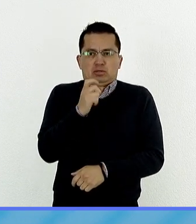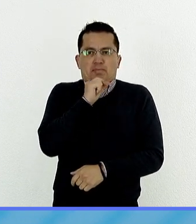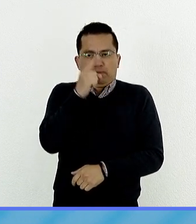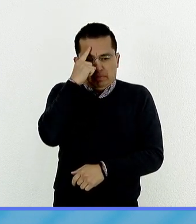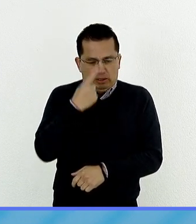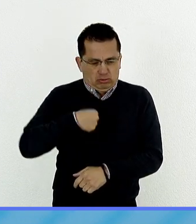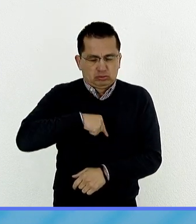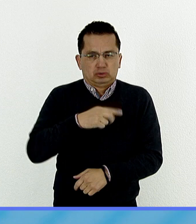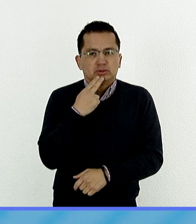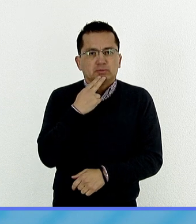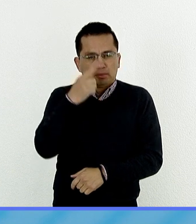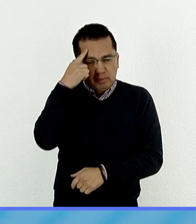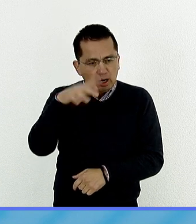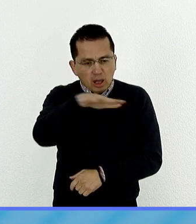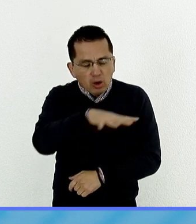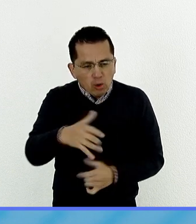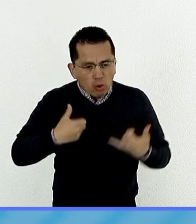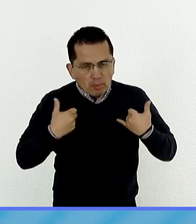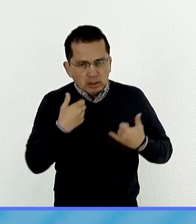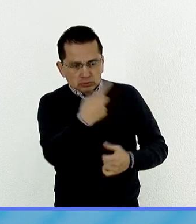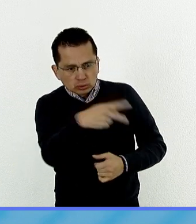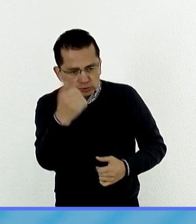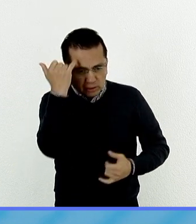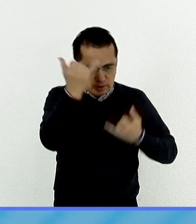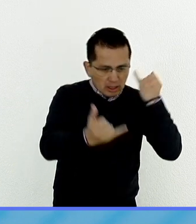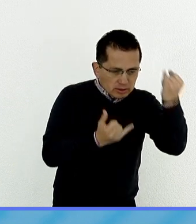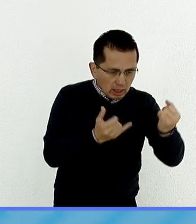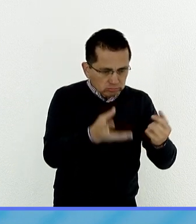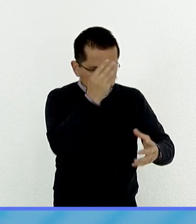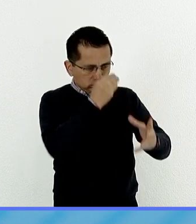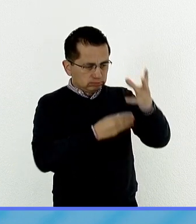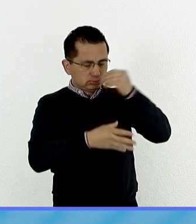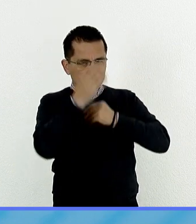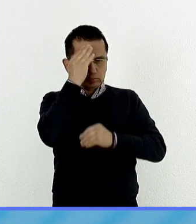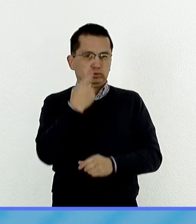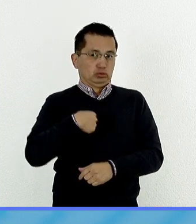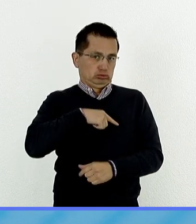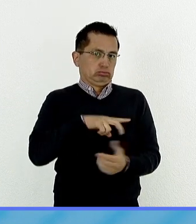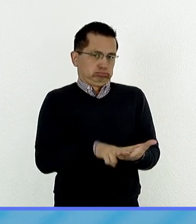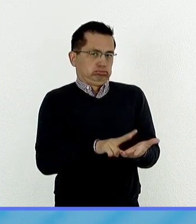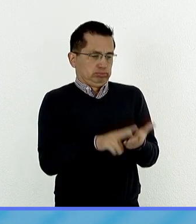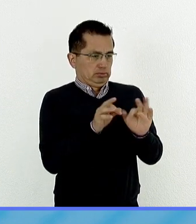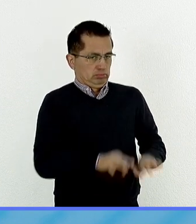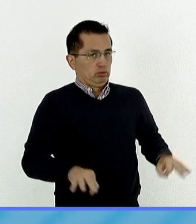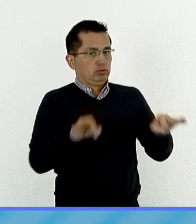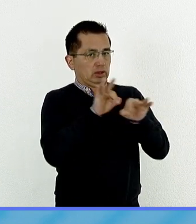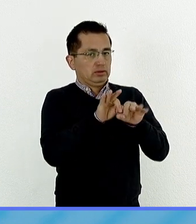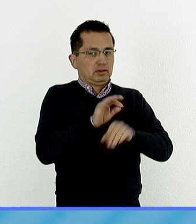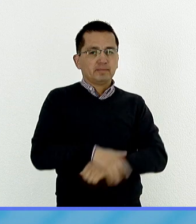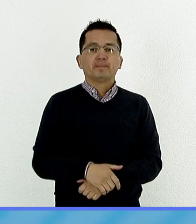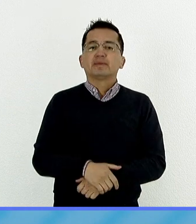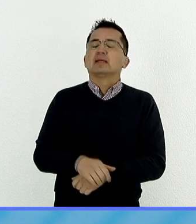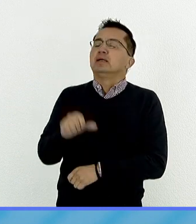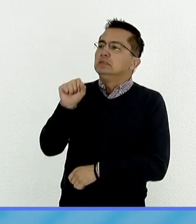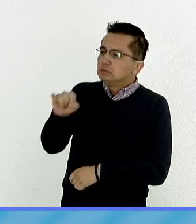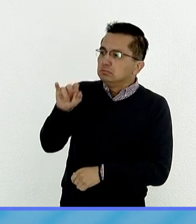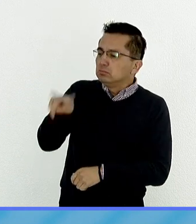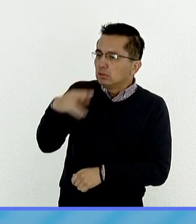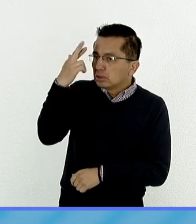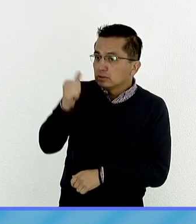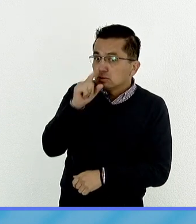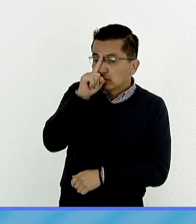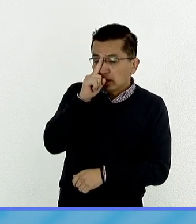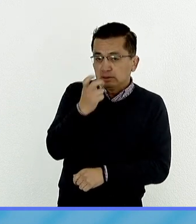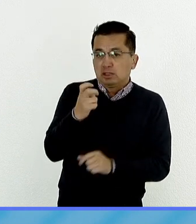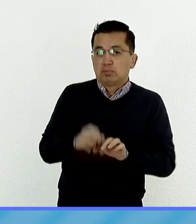más y aprendemos más jóvenes exactamente tiene muchos beneficios el Vivir la experiencia el hablar el hablar y proponer sobre temas